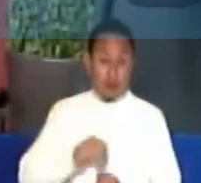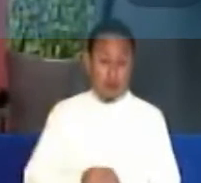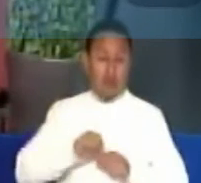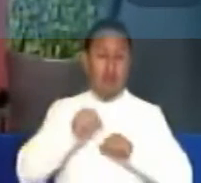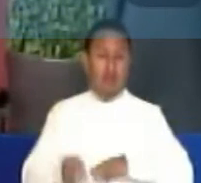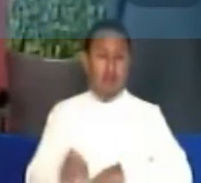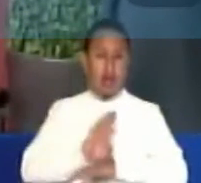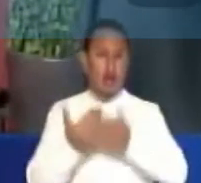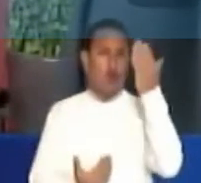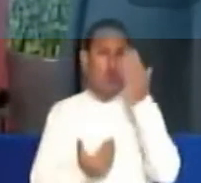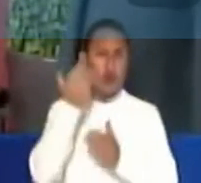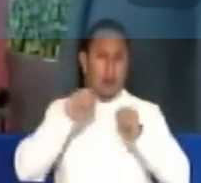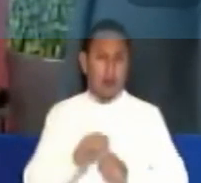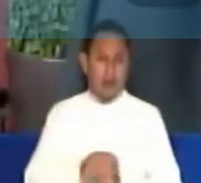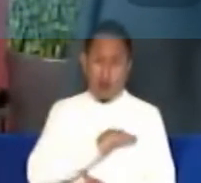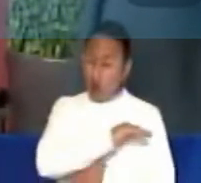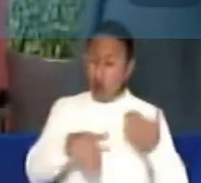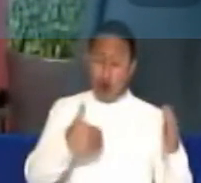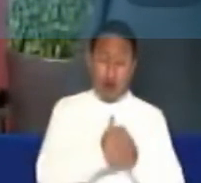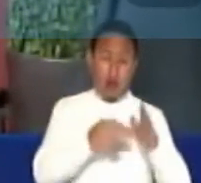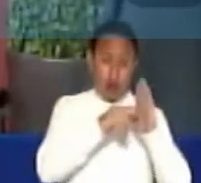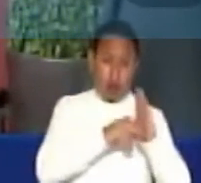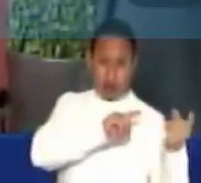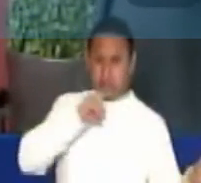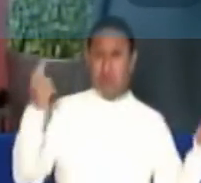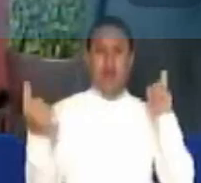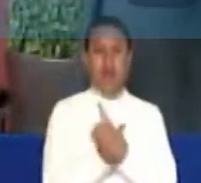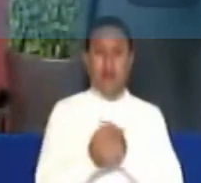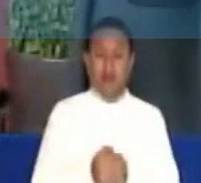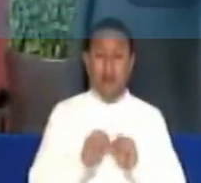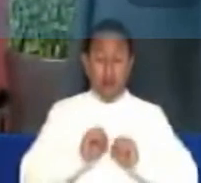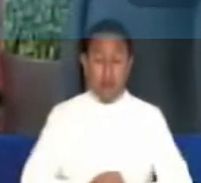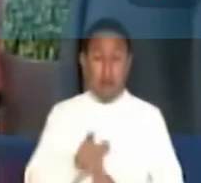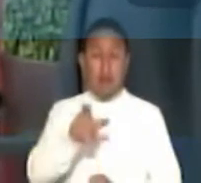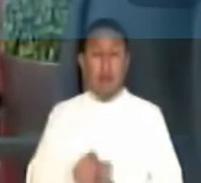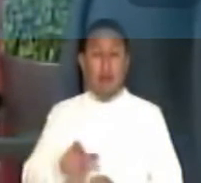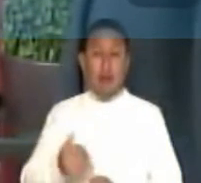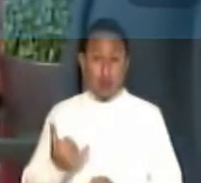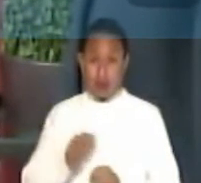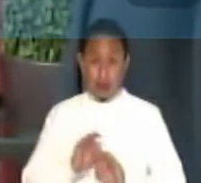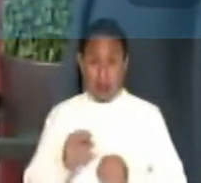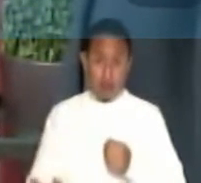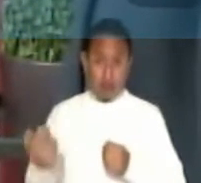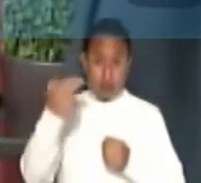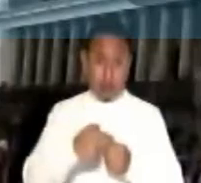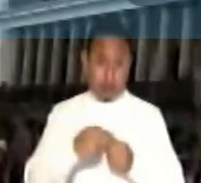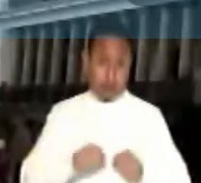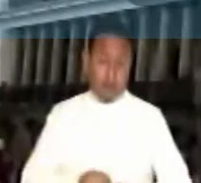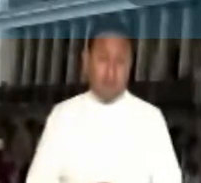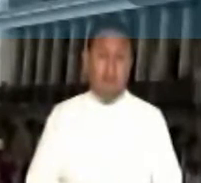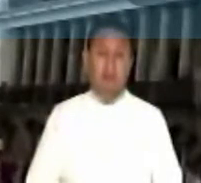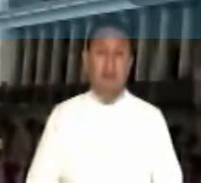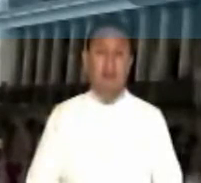asamblea constituyente con miras a cambiar las reglas de juego y viabilizar la participación de aquellos que hasta el momento pues están vetados.